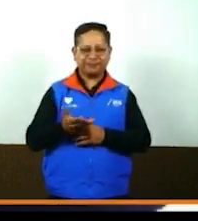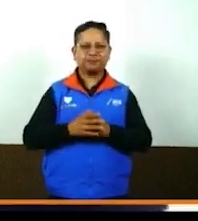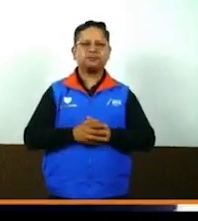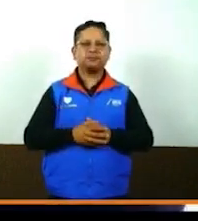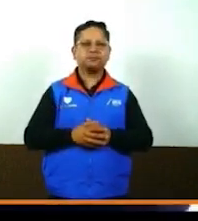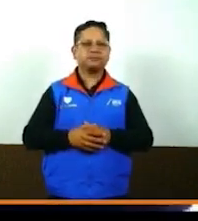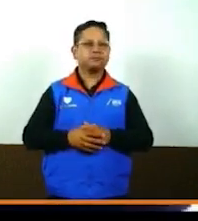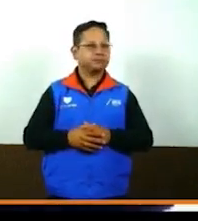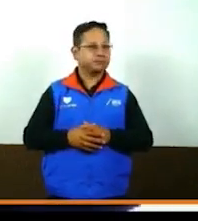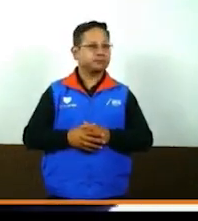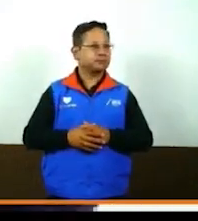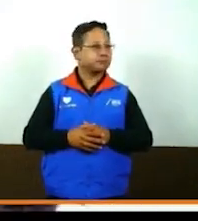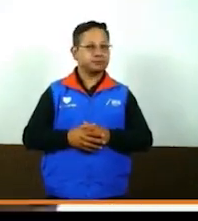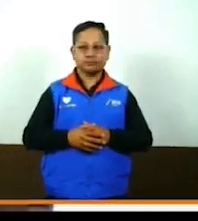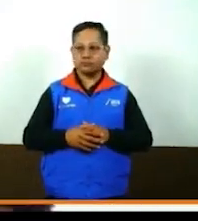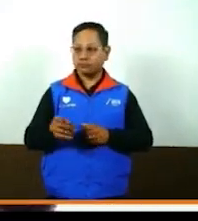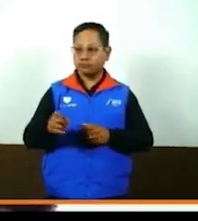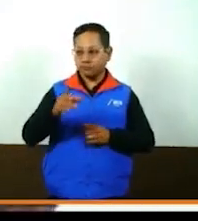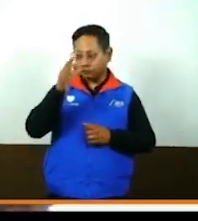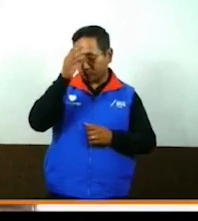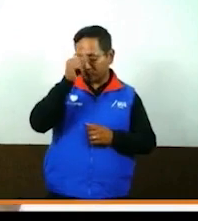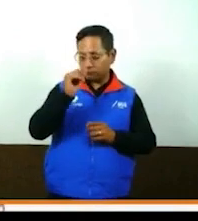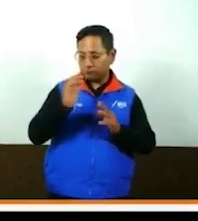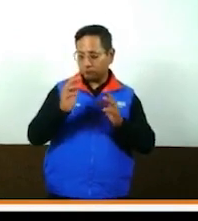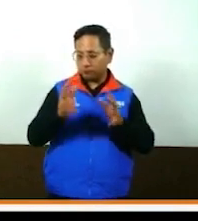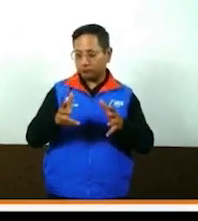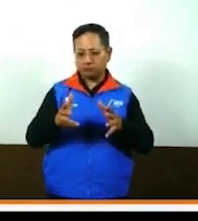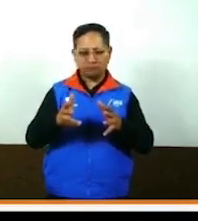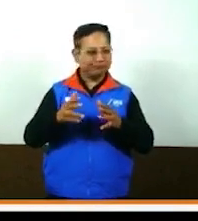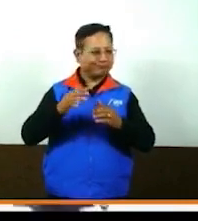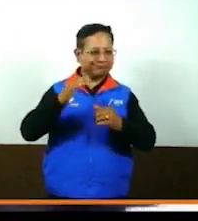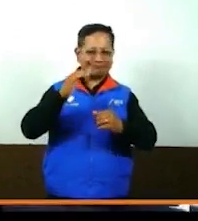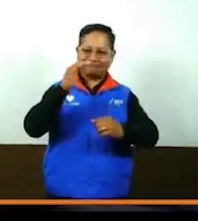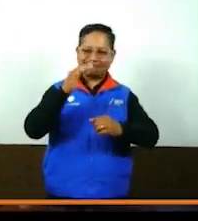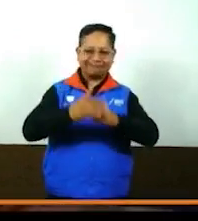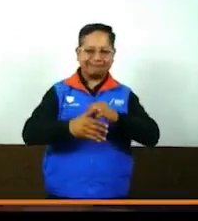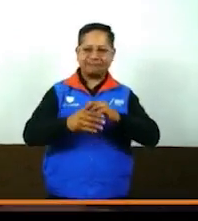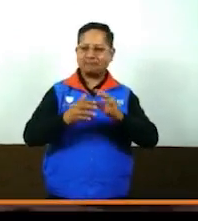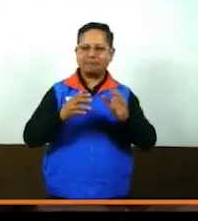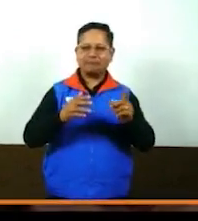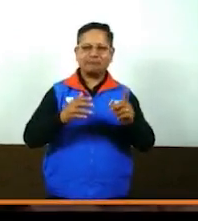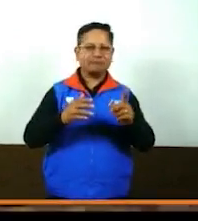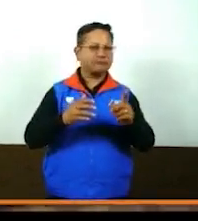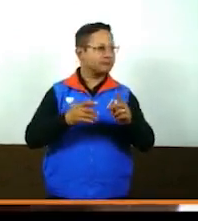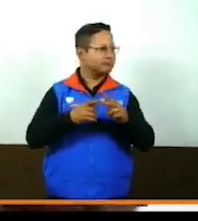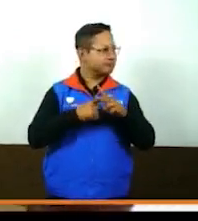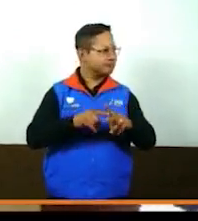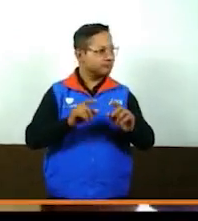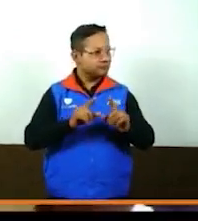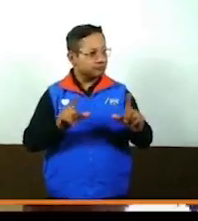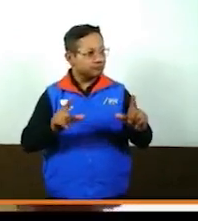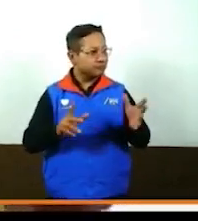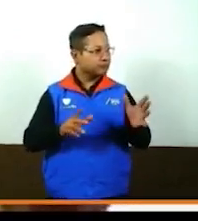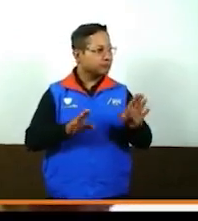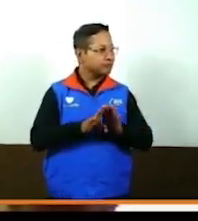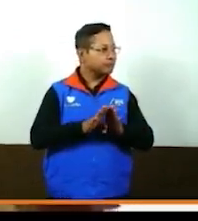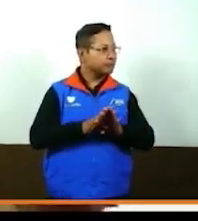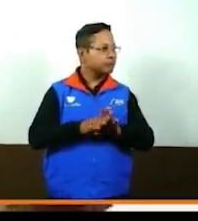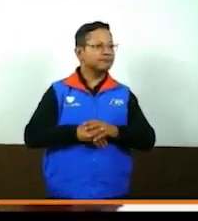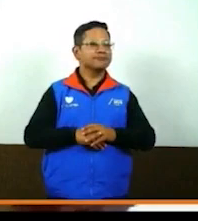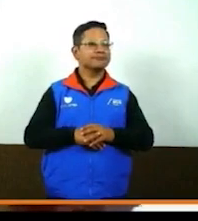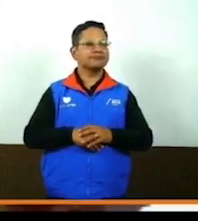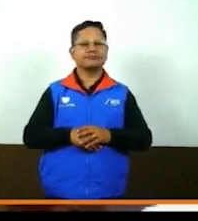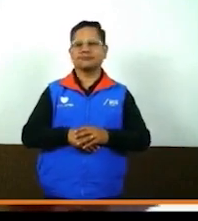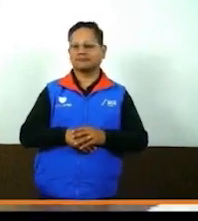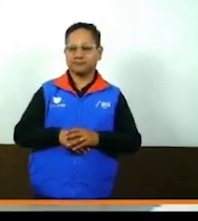bueno, ¿te parece, Mari Carmen, si recordamos rápidamente? Ya estamos a punto de empezar, ya casi listos y